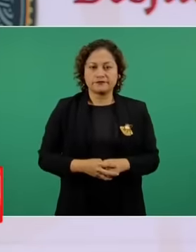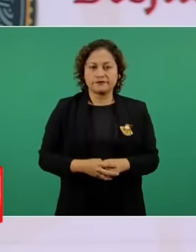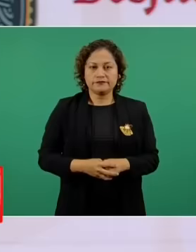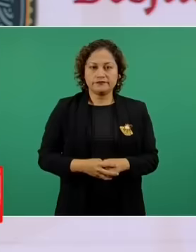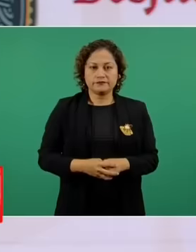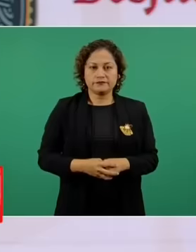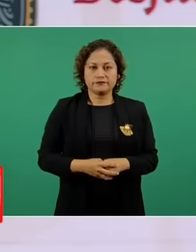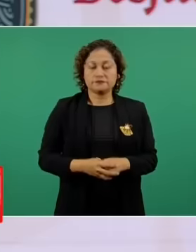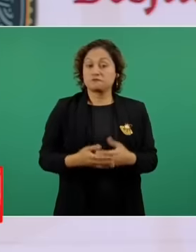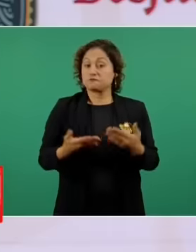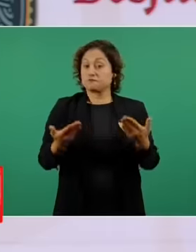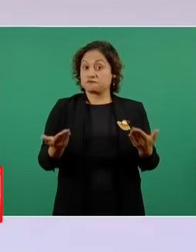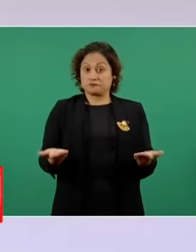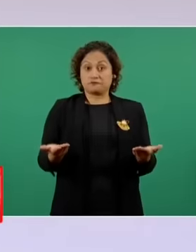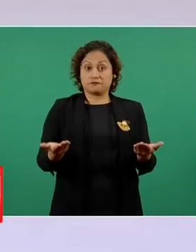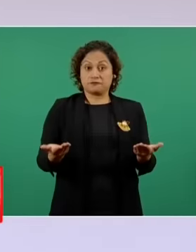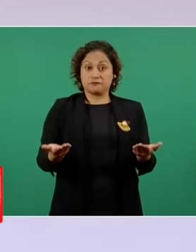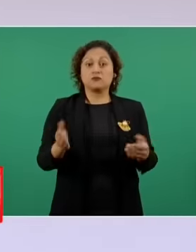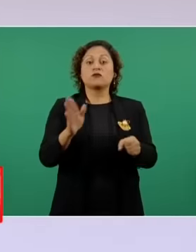Es mejor